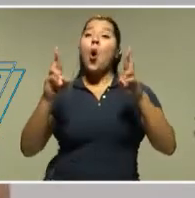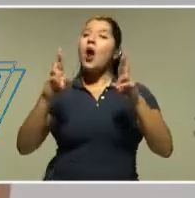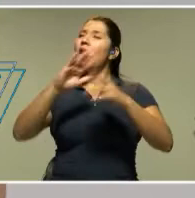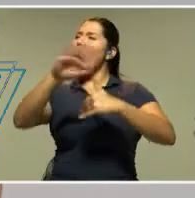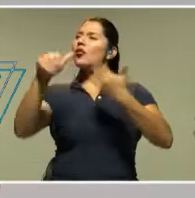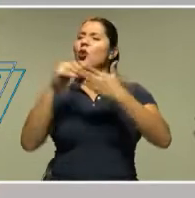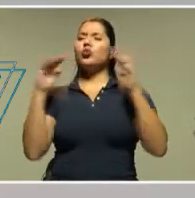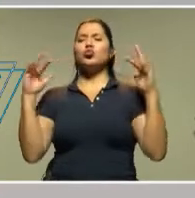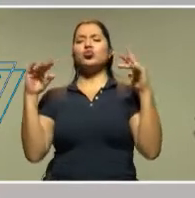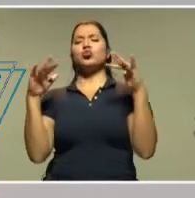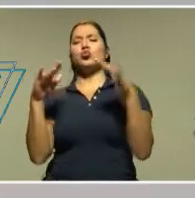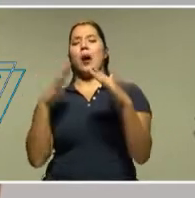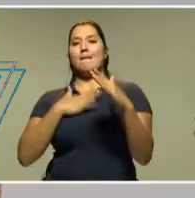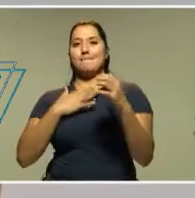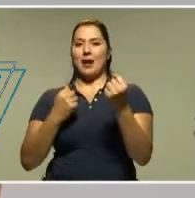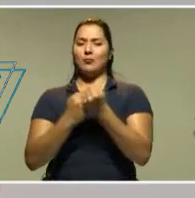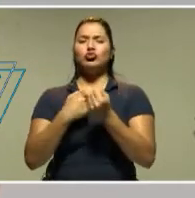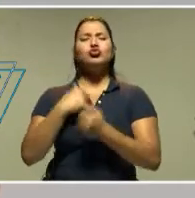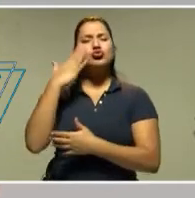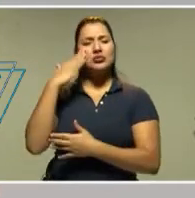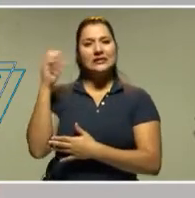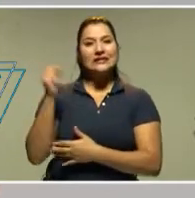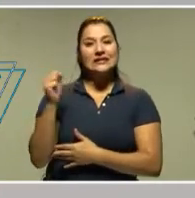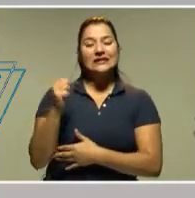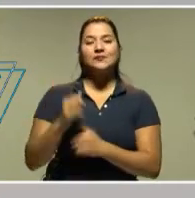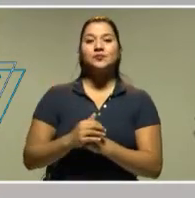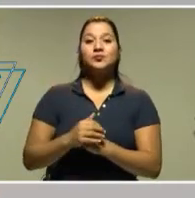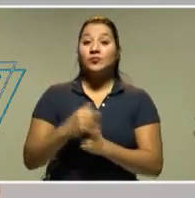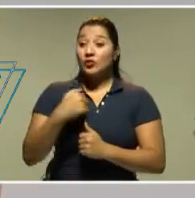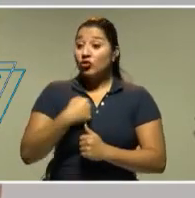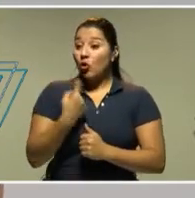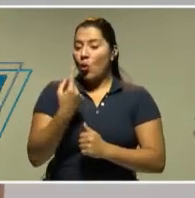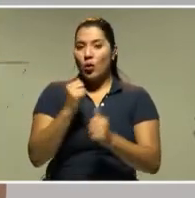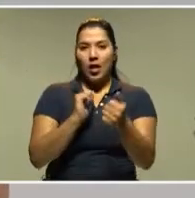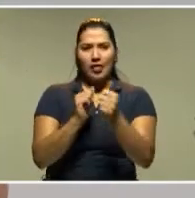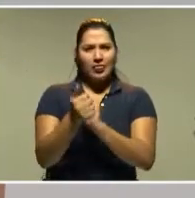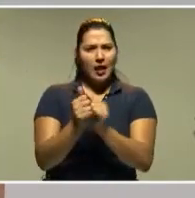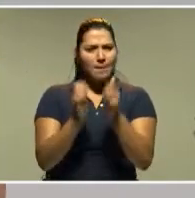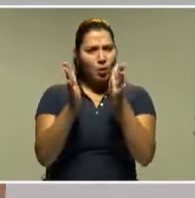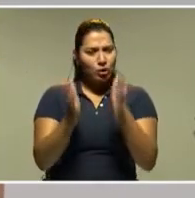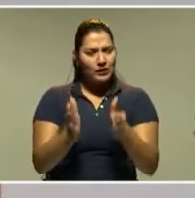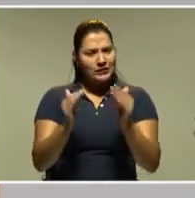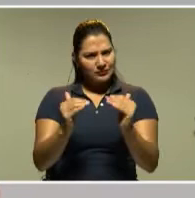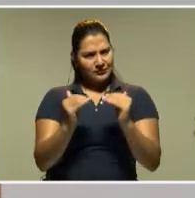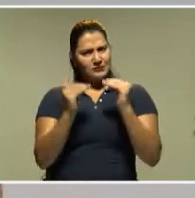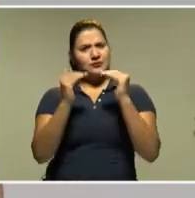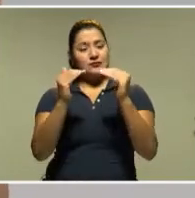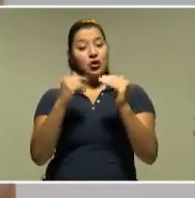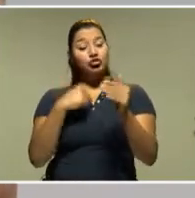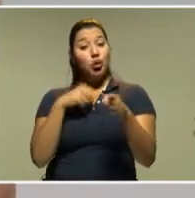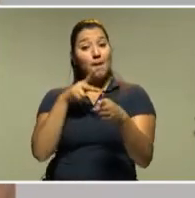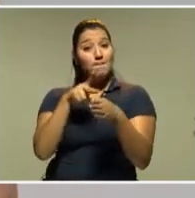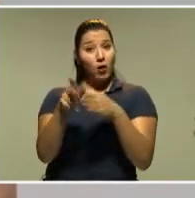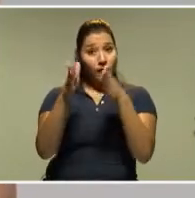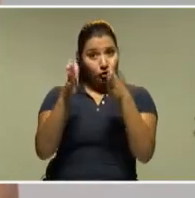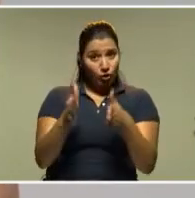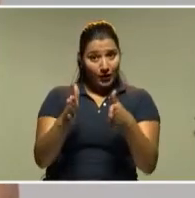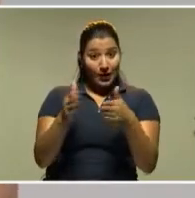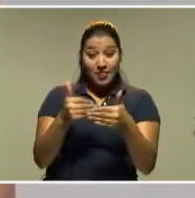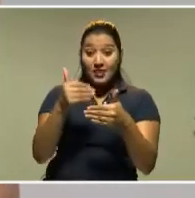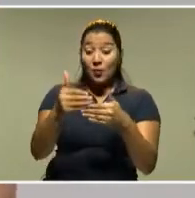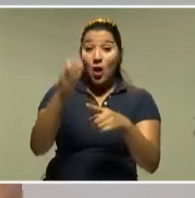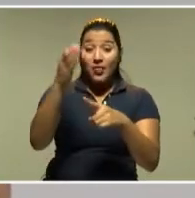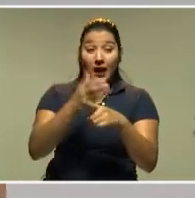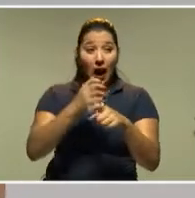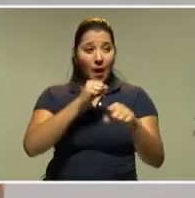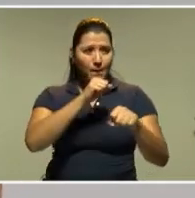yo sé que sí. Y ha sido, como te dije, yo soy una deportista de alto nivel, profesional, que después de cada pelea,